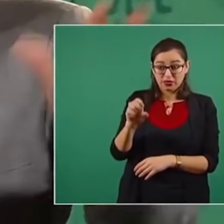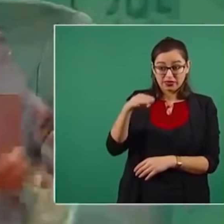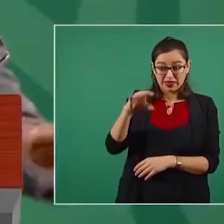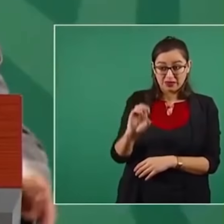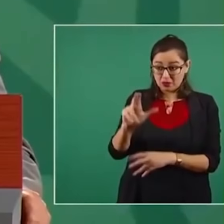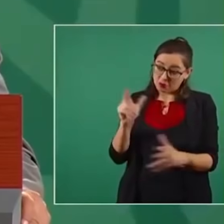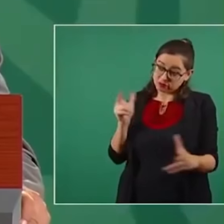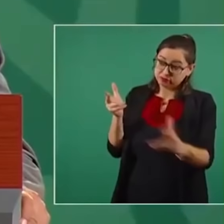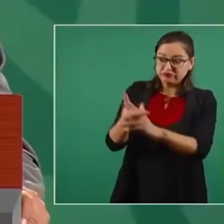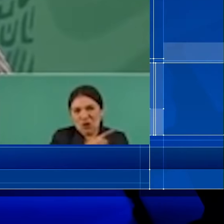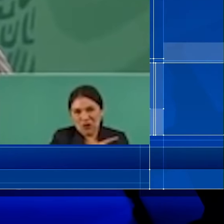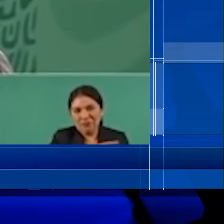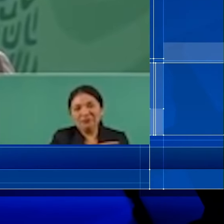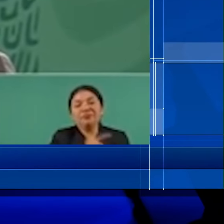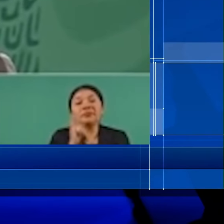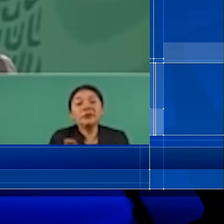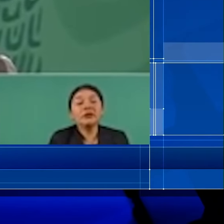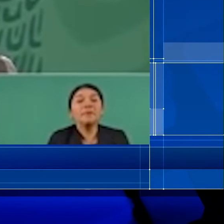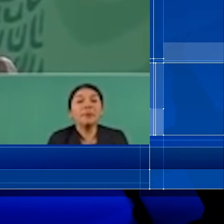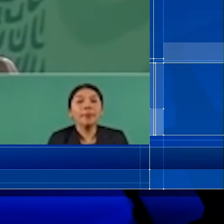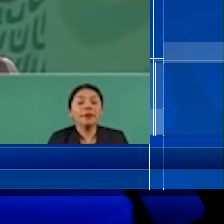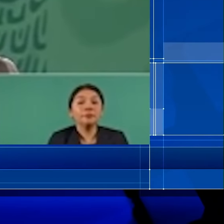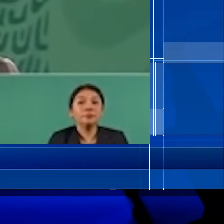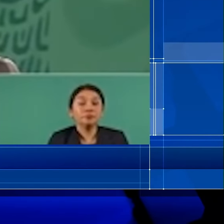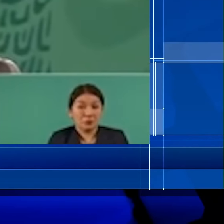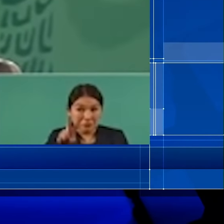gobiernos. El tiempo